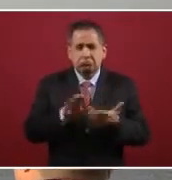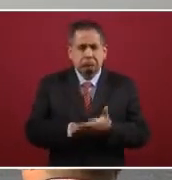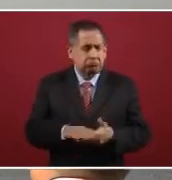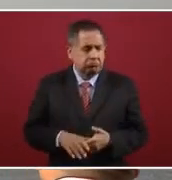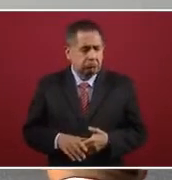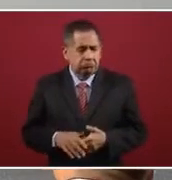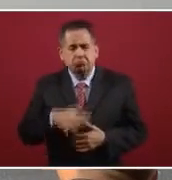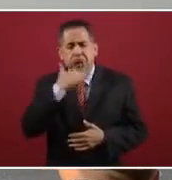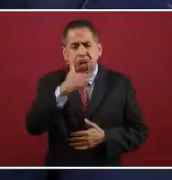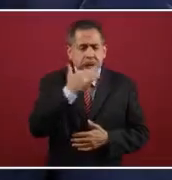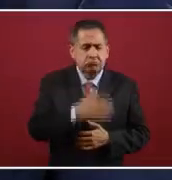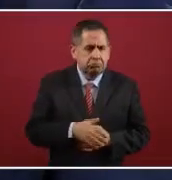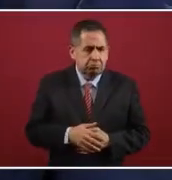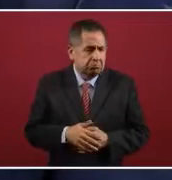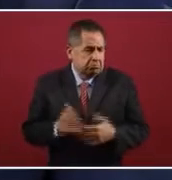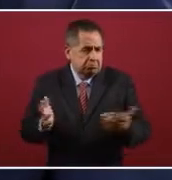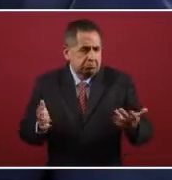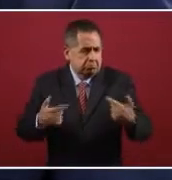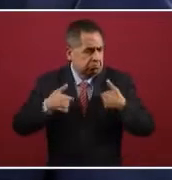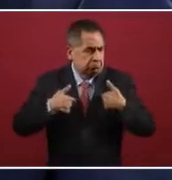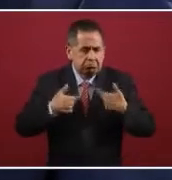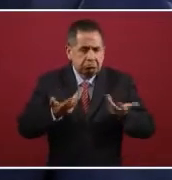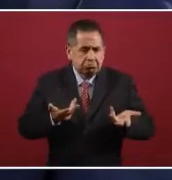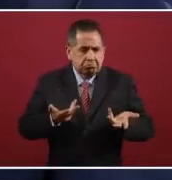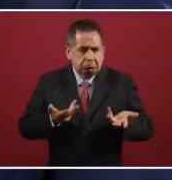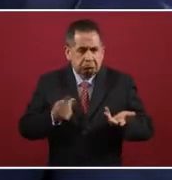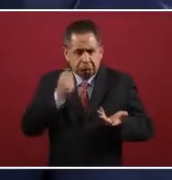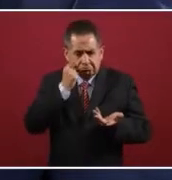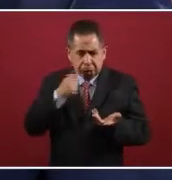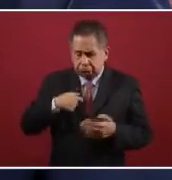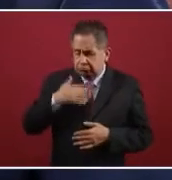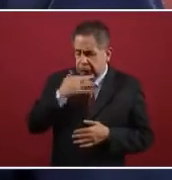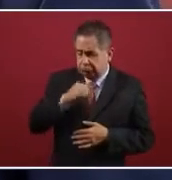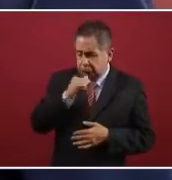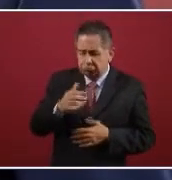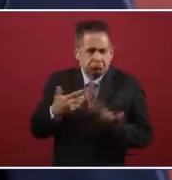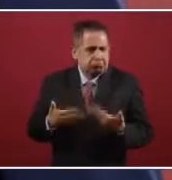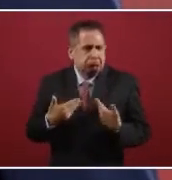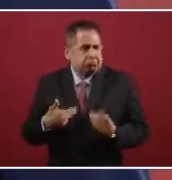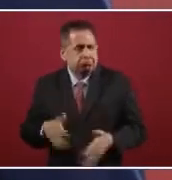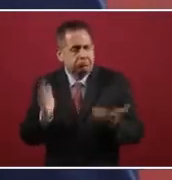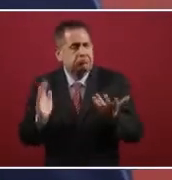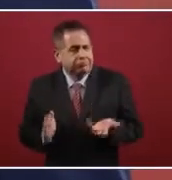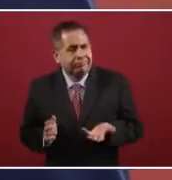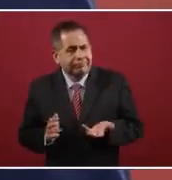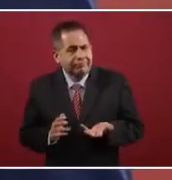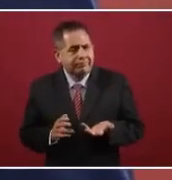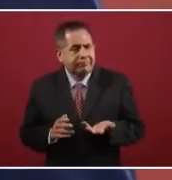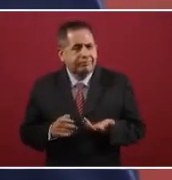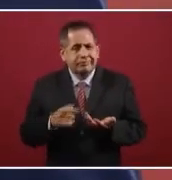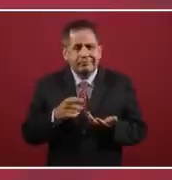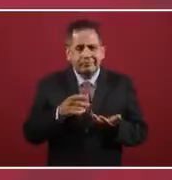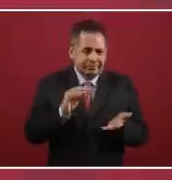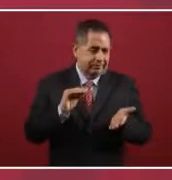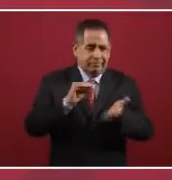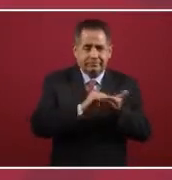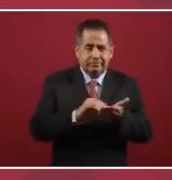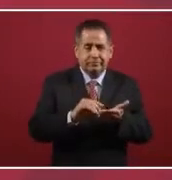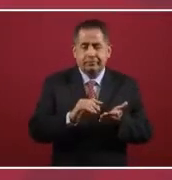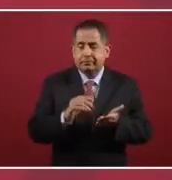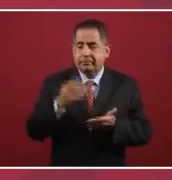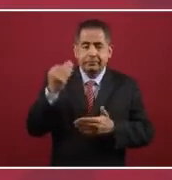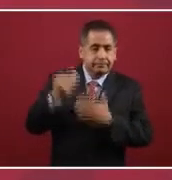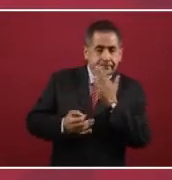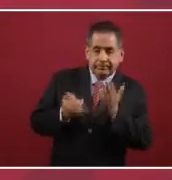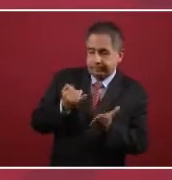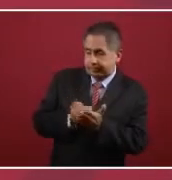la corrupción y es delito grave la evasión fiscal y es delito